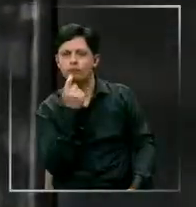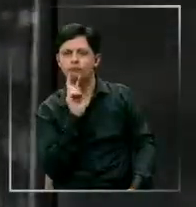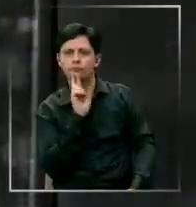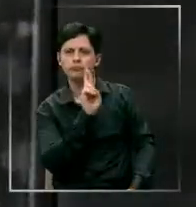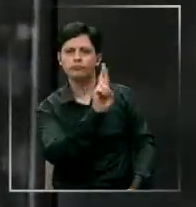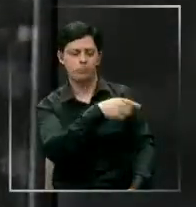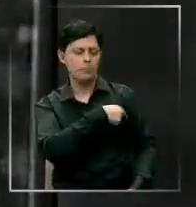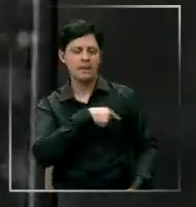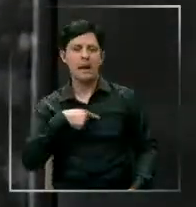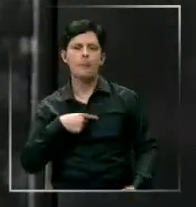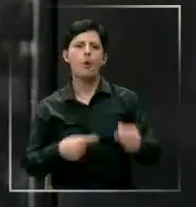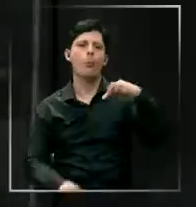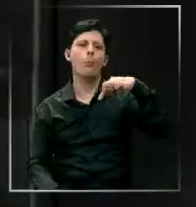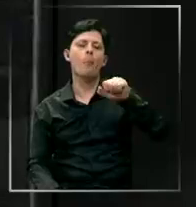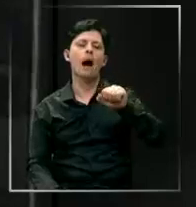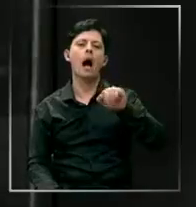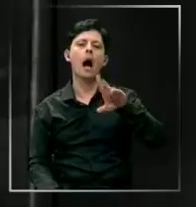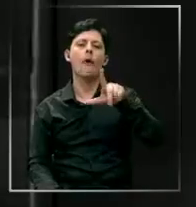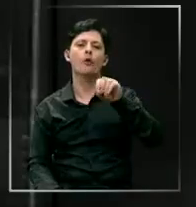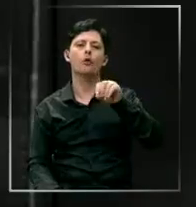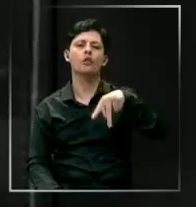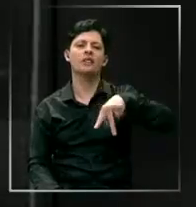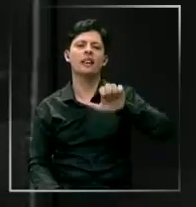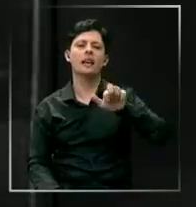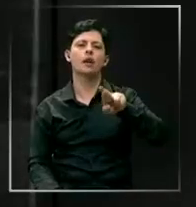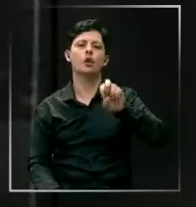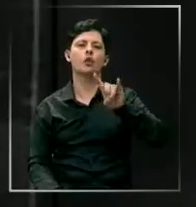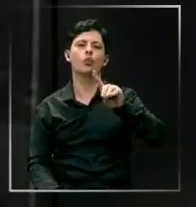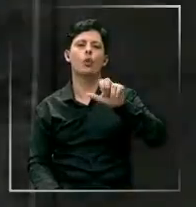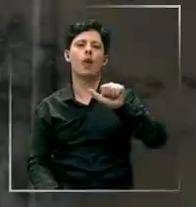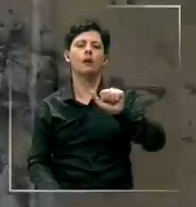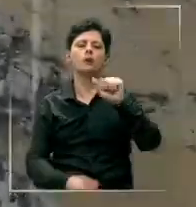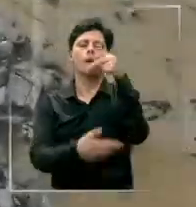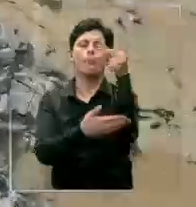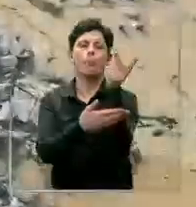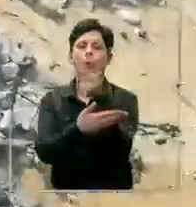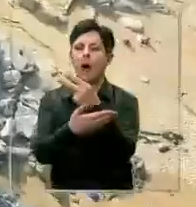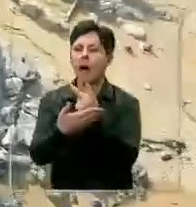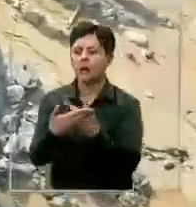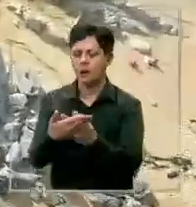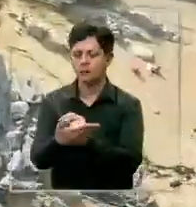Me llamo Pablo Neruda. Soy poeta.